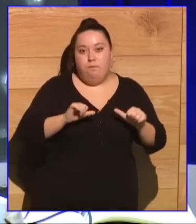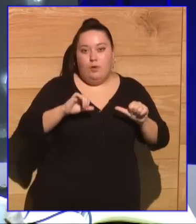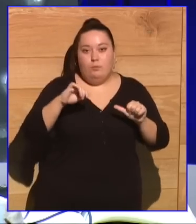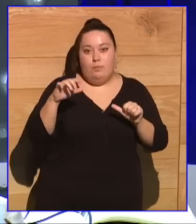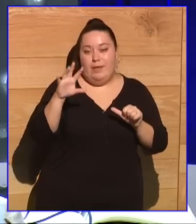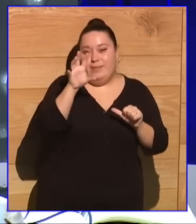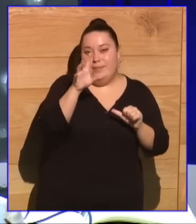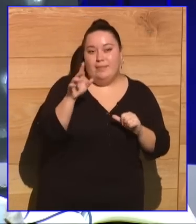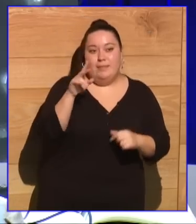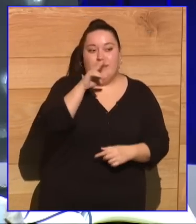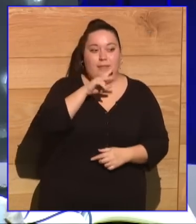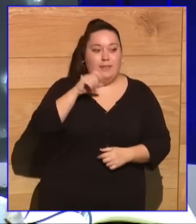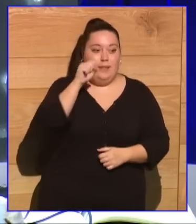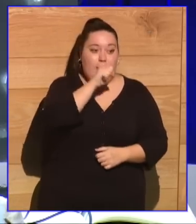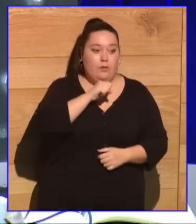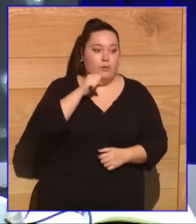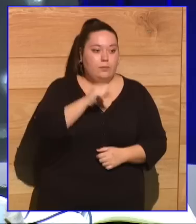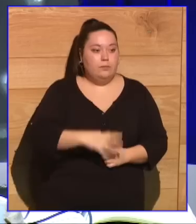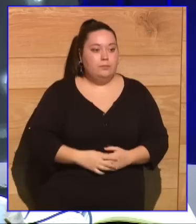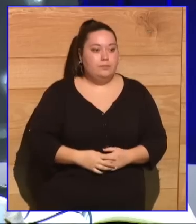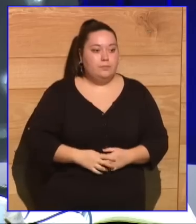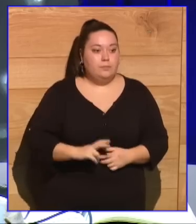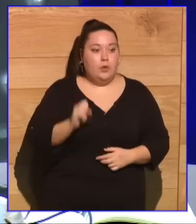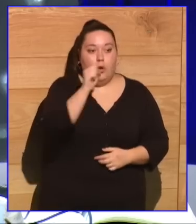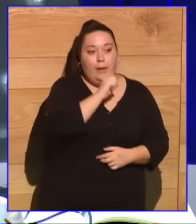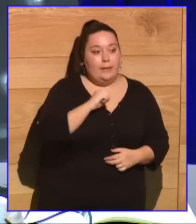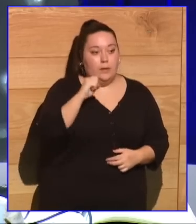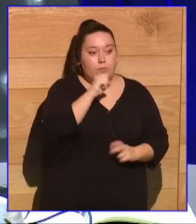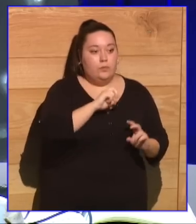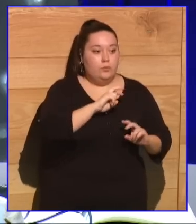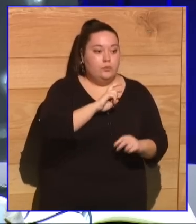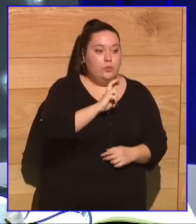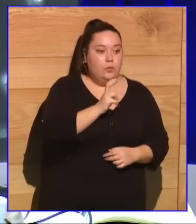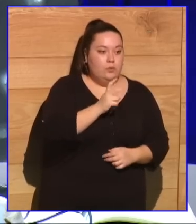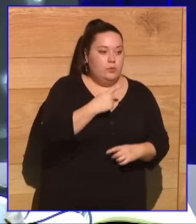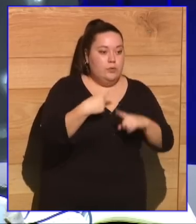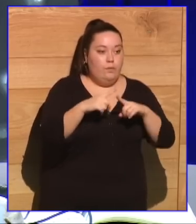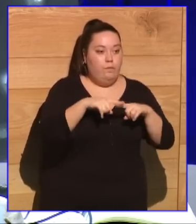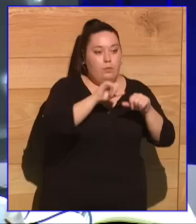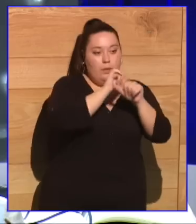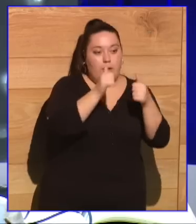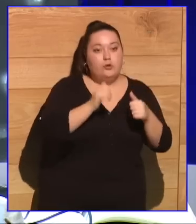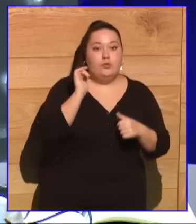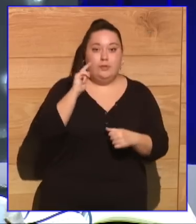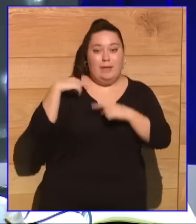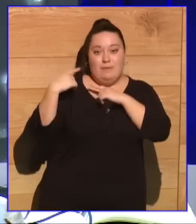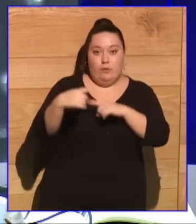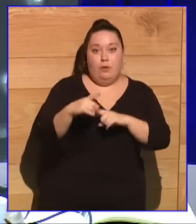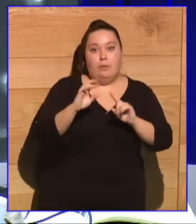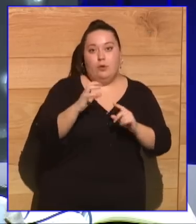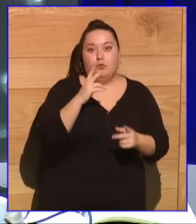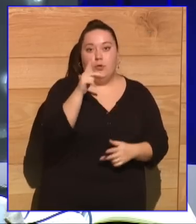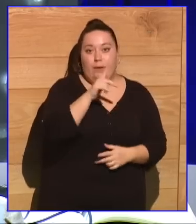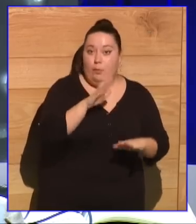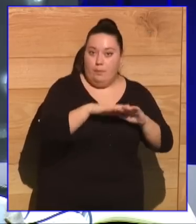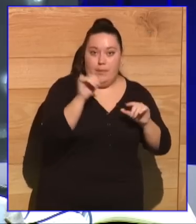Mahalia canta Jackson. ese dolor, efectivamente. Sí, pero hay otros temas que están cantando Que son de en ellos, directo y, bueno, son tradicionales, pero son grabados para la